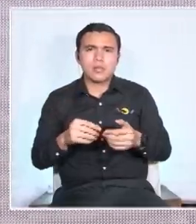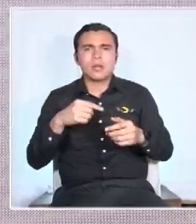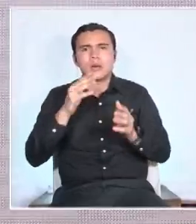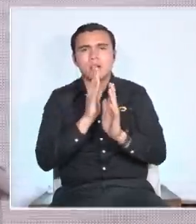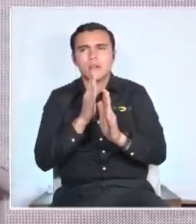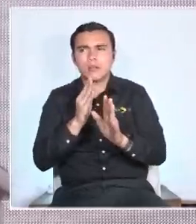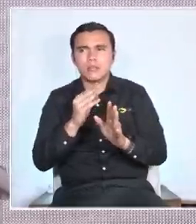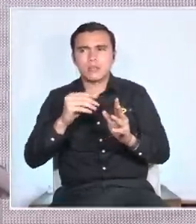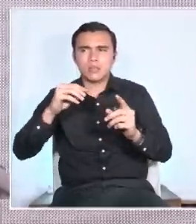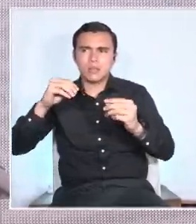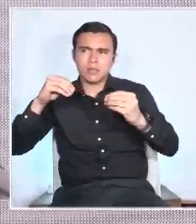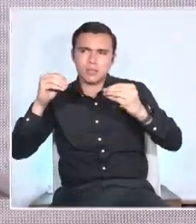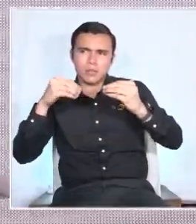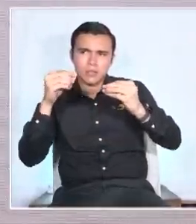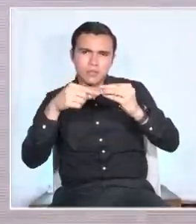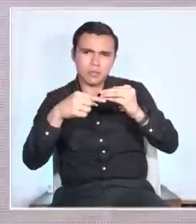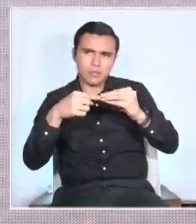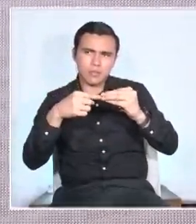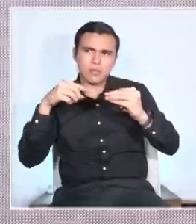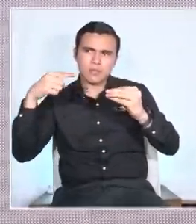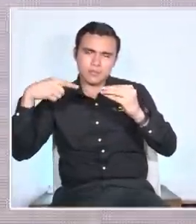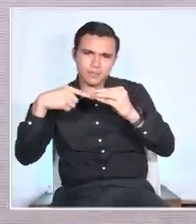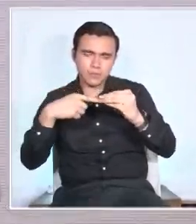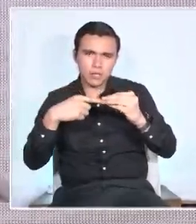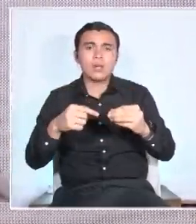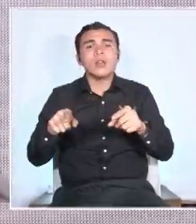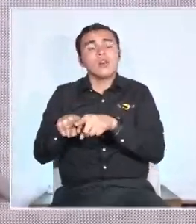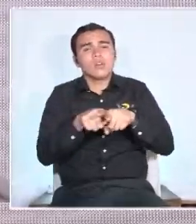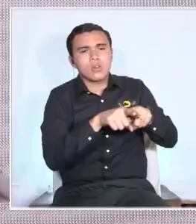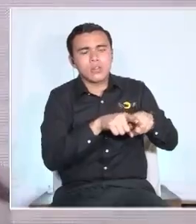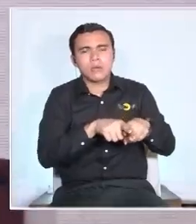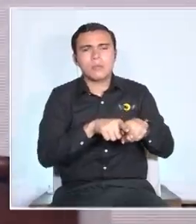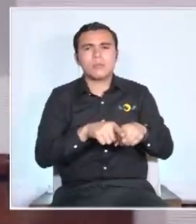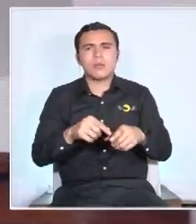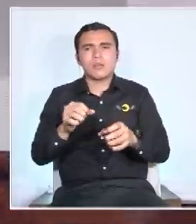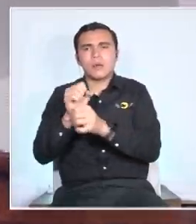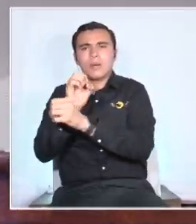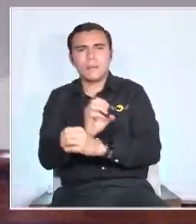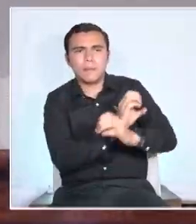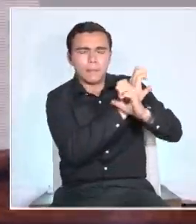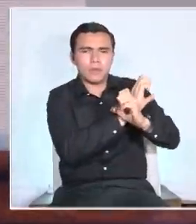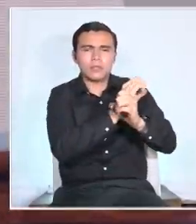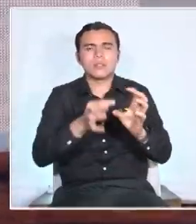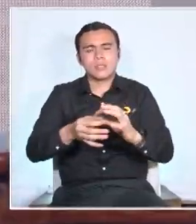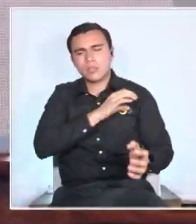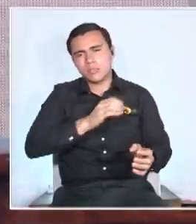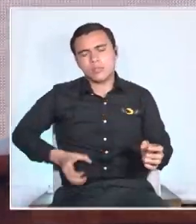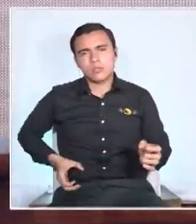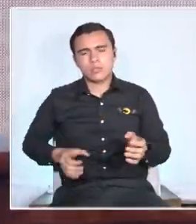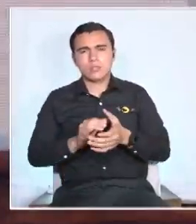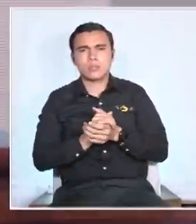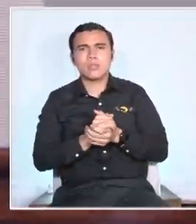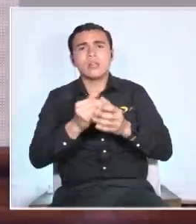naufragio del apóstol Pablo cuando va rumbo a Roma como preso, como prisionero de Jesucristo.